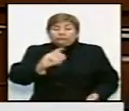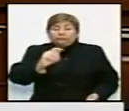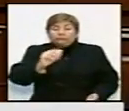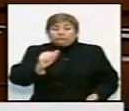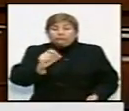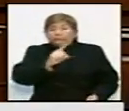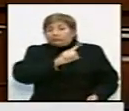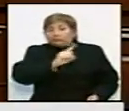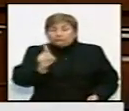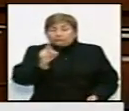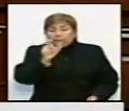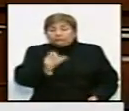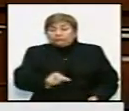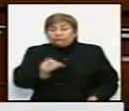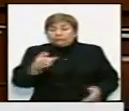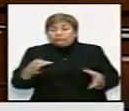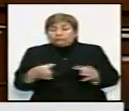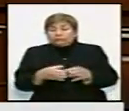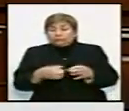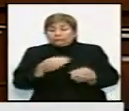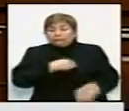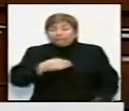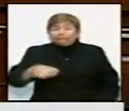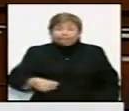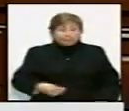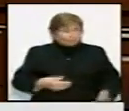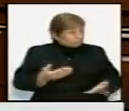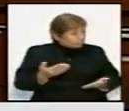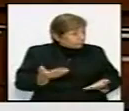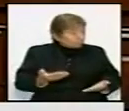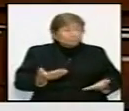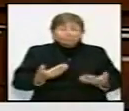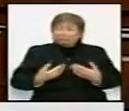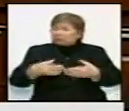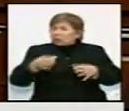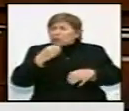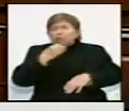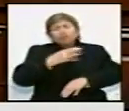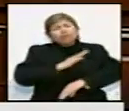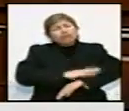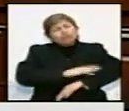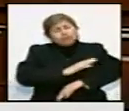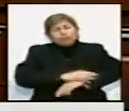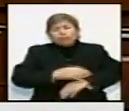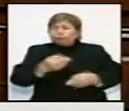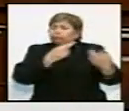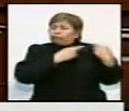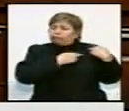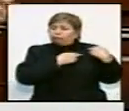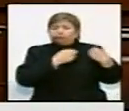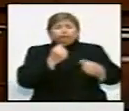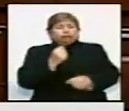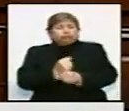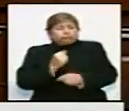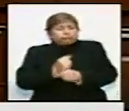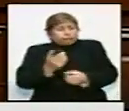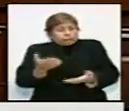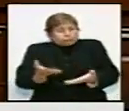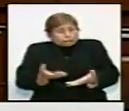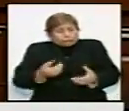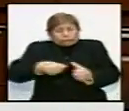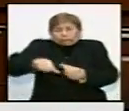no presenciales del Consejo de Ministros. Entonces ellos están asumiendo de buena gente, porque están en el cargo que están, quieren seguir teniendo